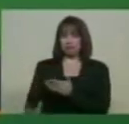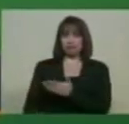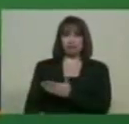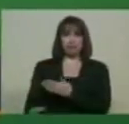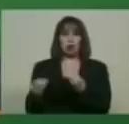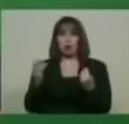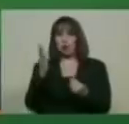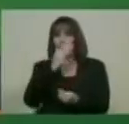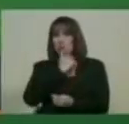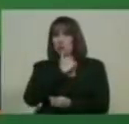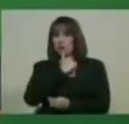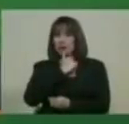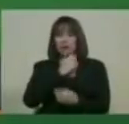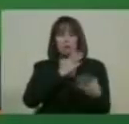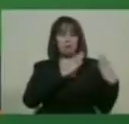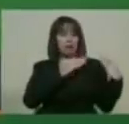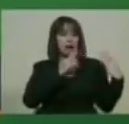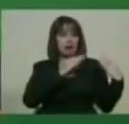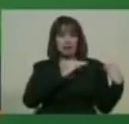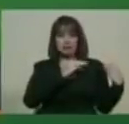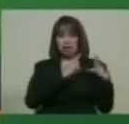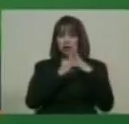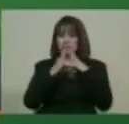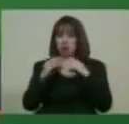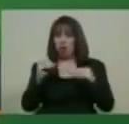plagado de corrupción,